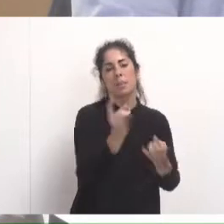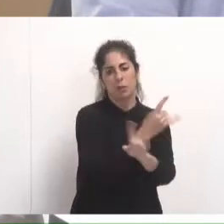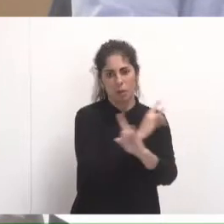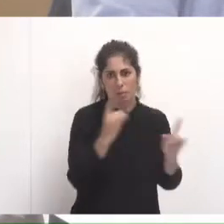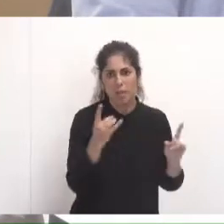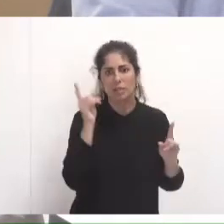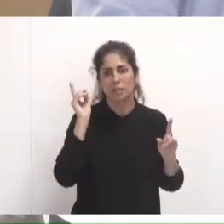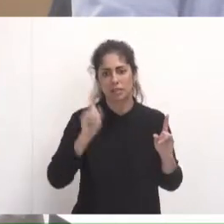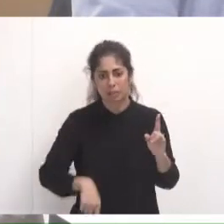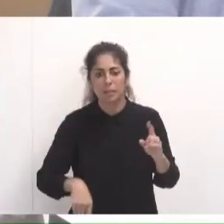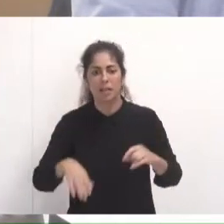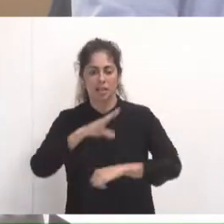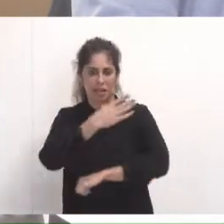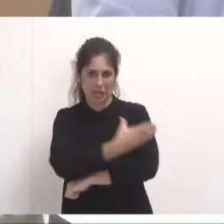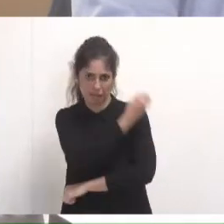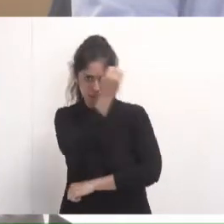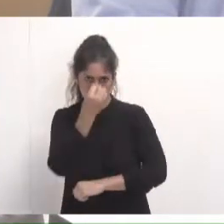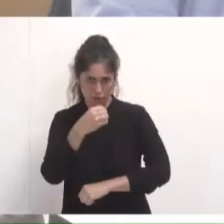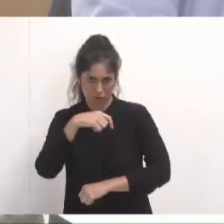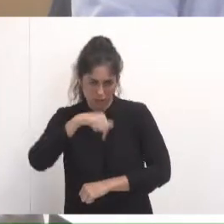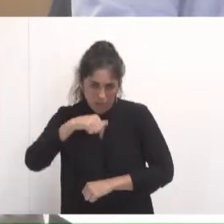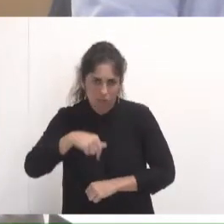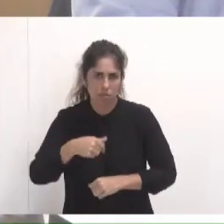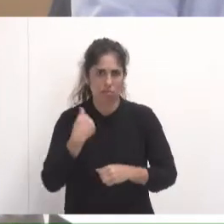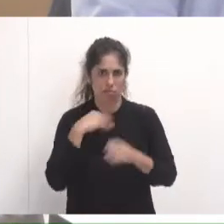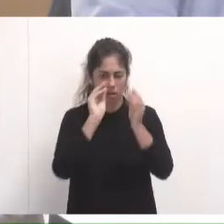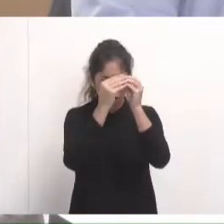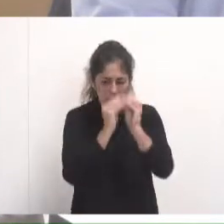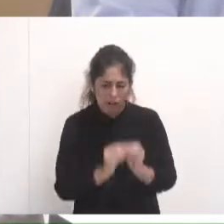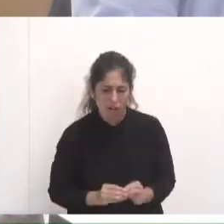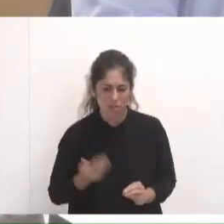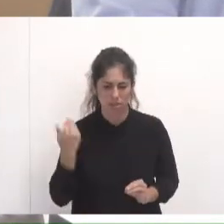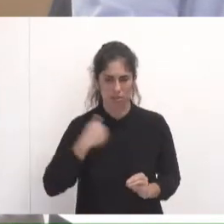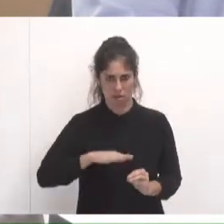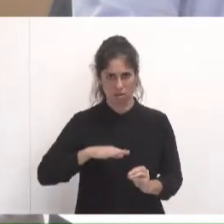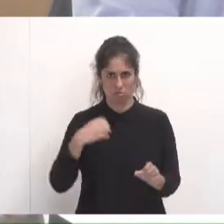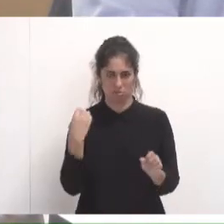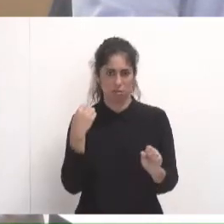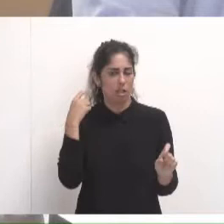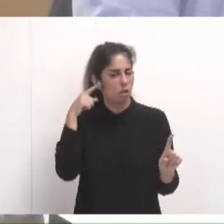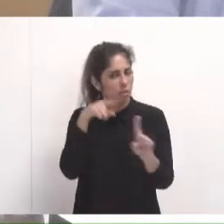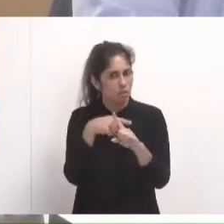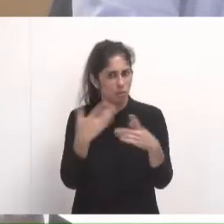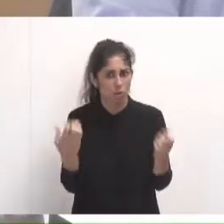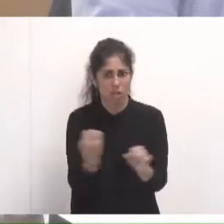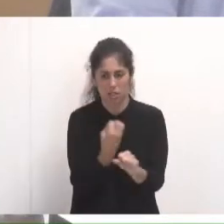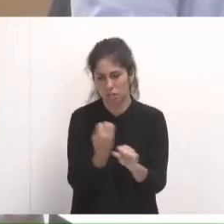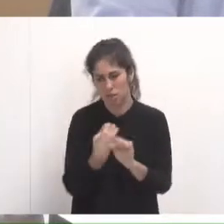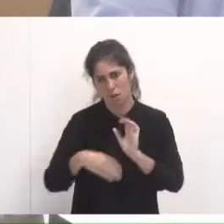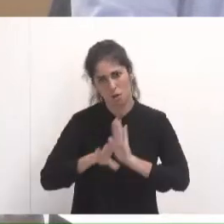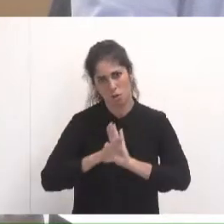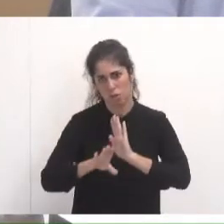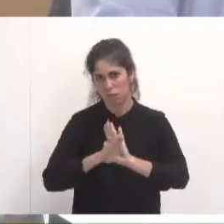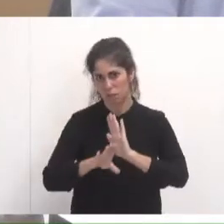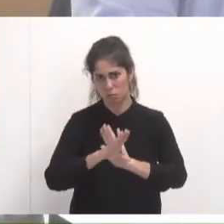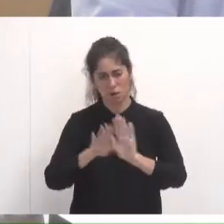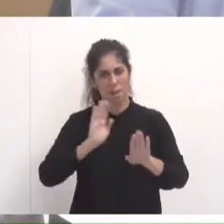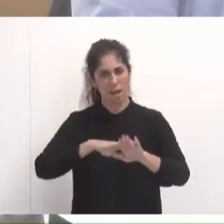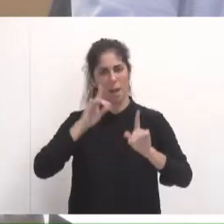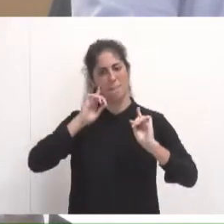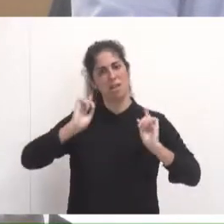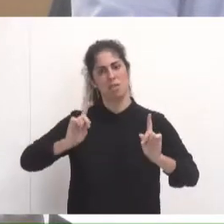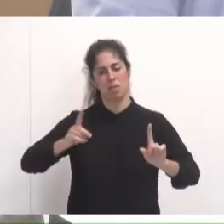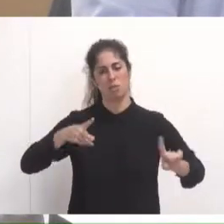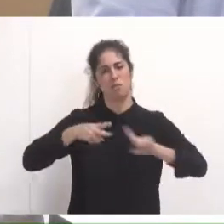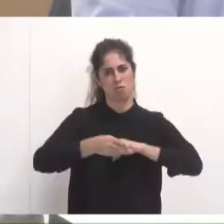la idea es seguir, bajo esos criterios, seguir actuando, sobre todo en la prevención y el control de en este caso, de las